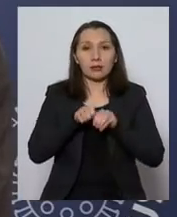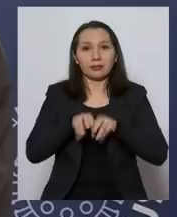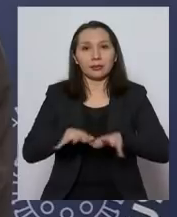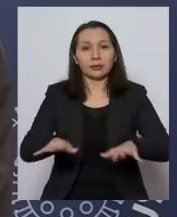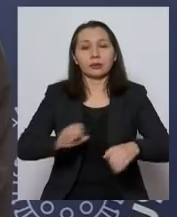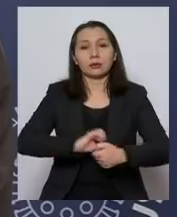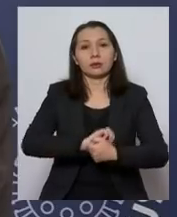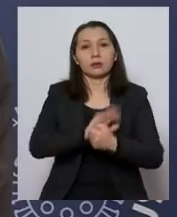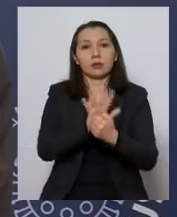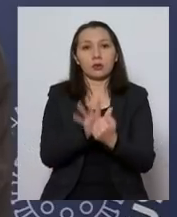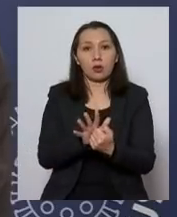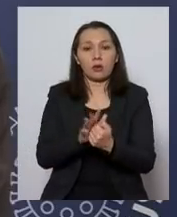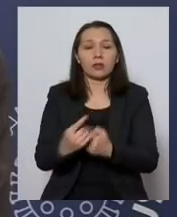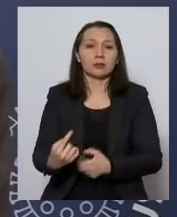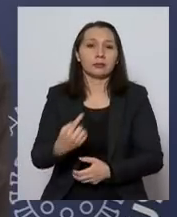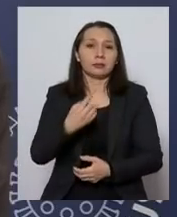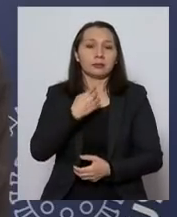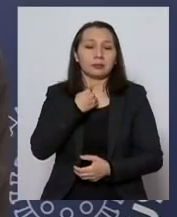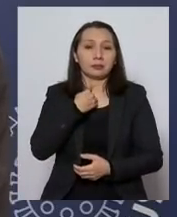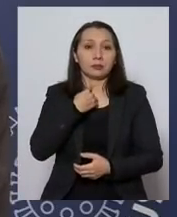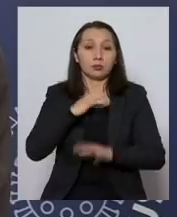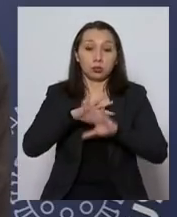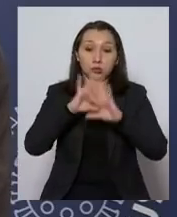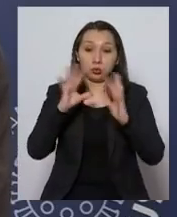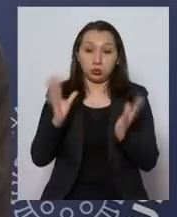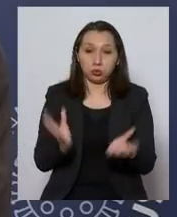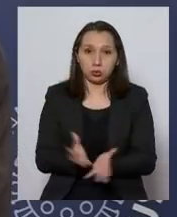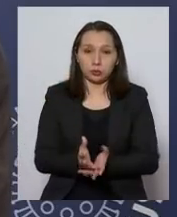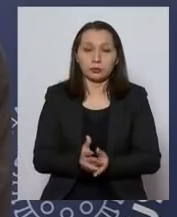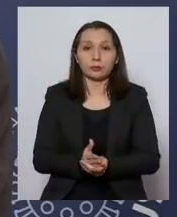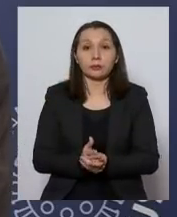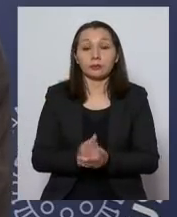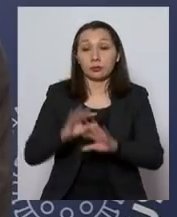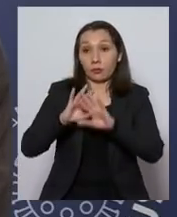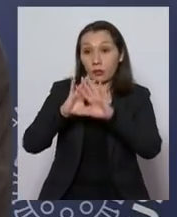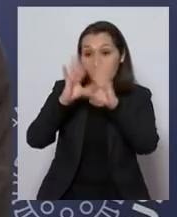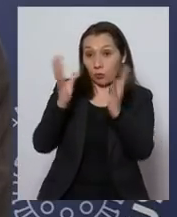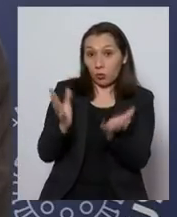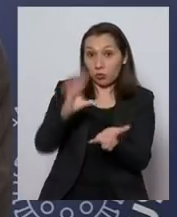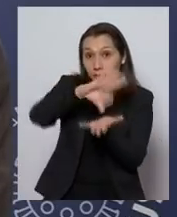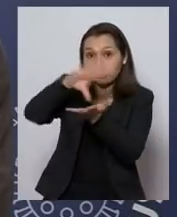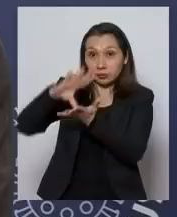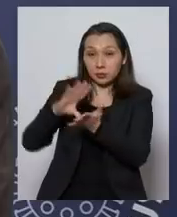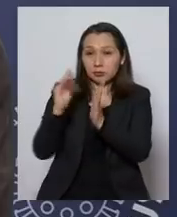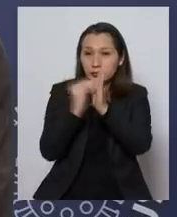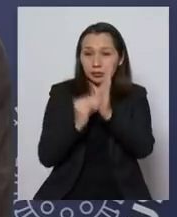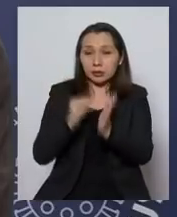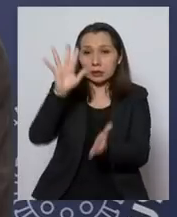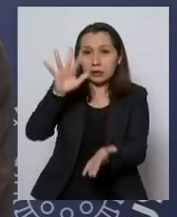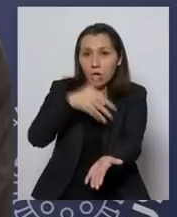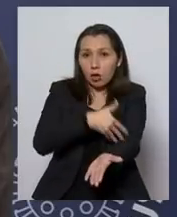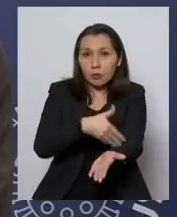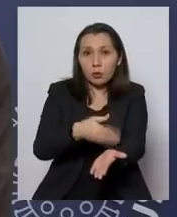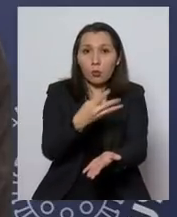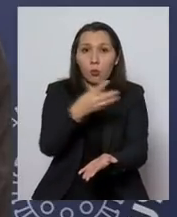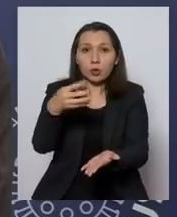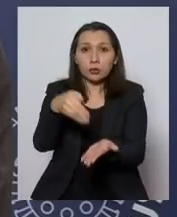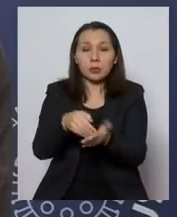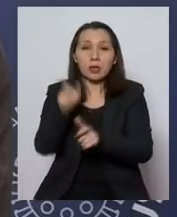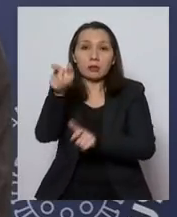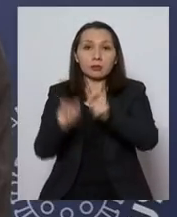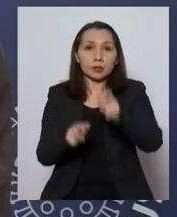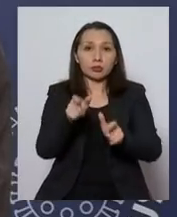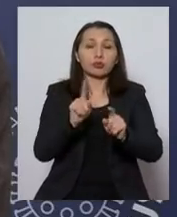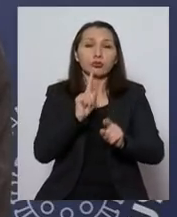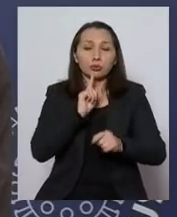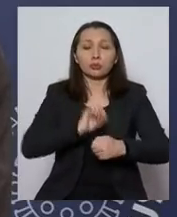pandemia COVID-19 que azota al mundo. A nivel mundial ya se han registrado más de 5.400.000